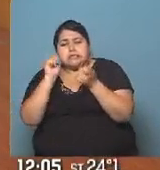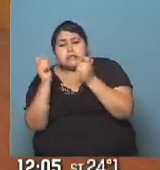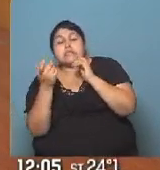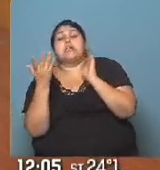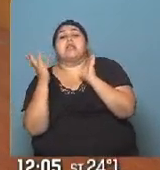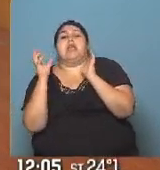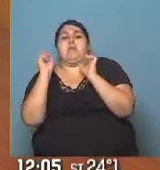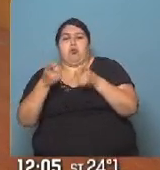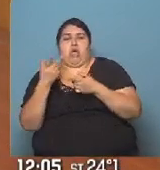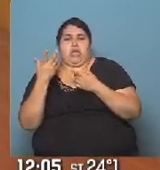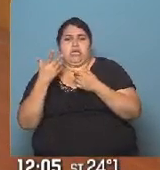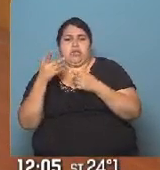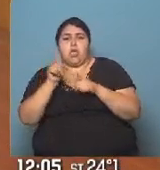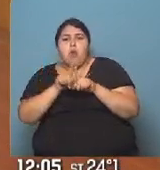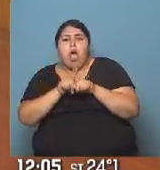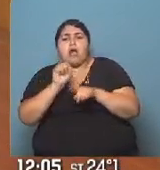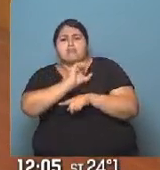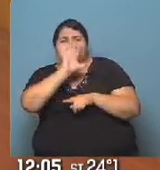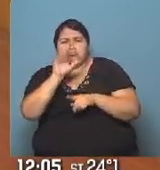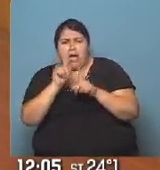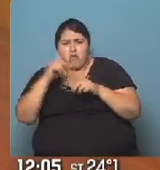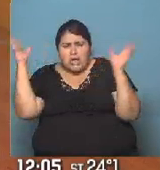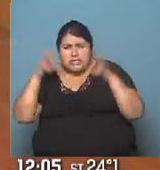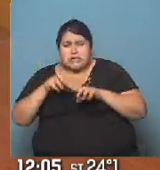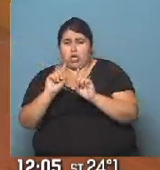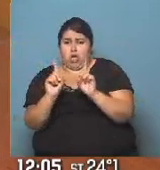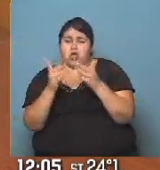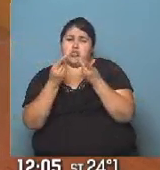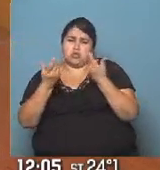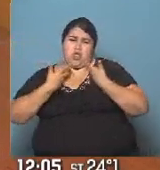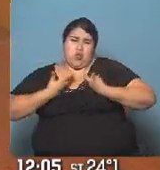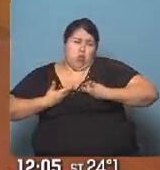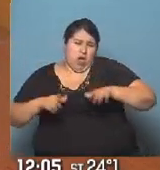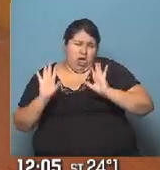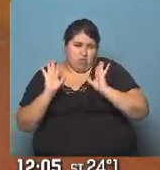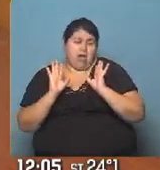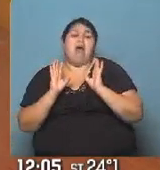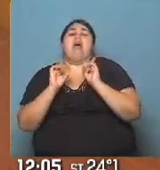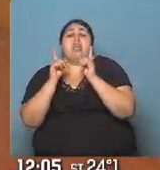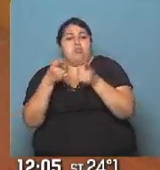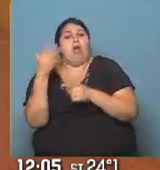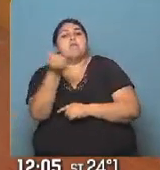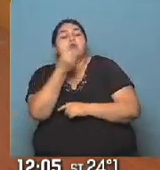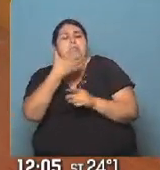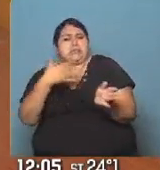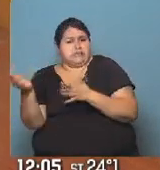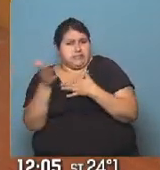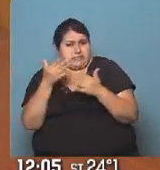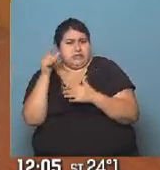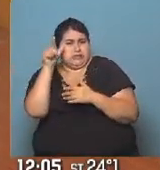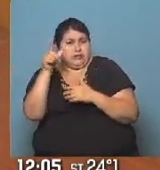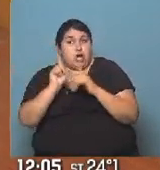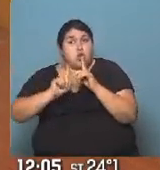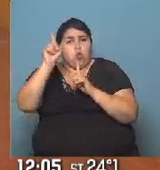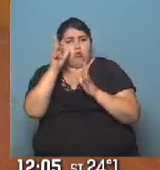ya no las tormentas de esta madrugada o mañana. Solo alguna gotita en forma muy débil, muy aislada. Lo más importante es el viento intenso que soplará del sector sur